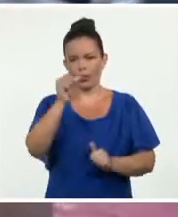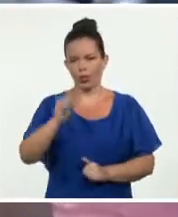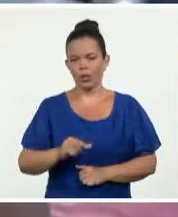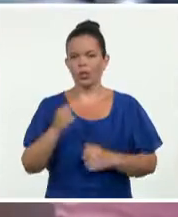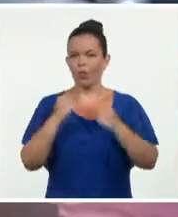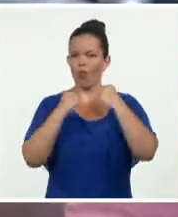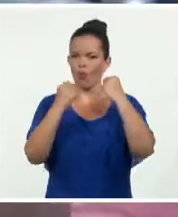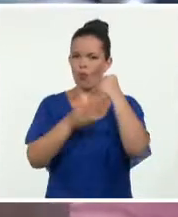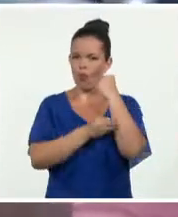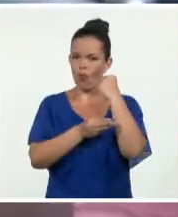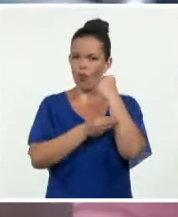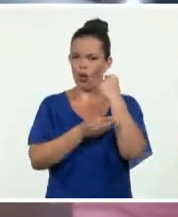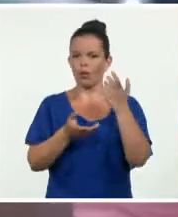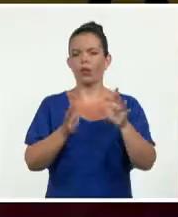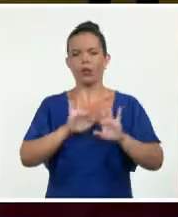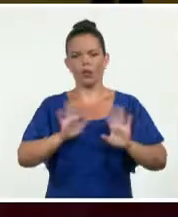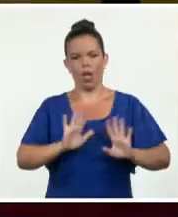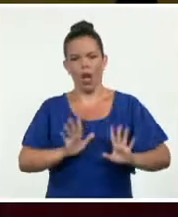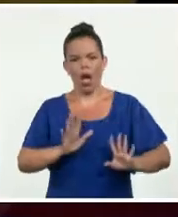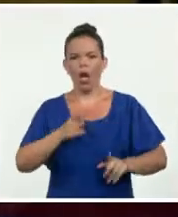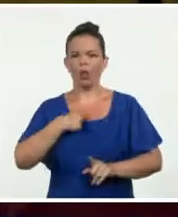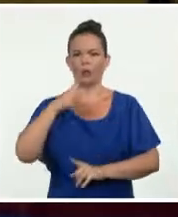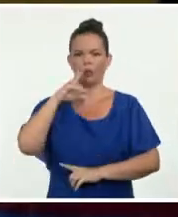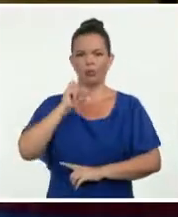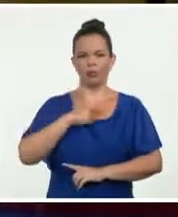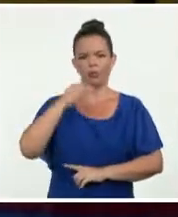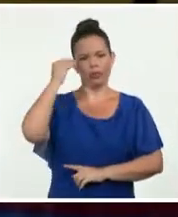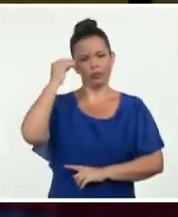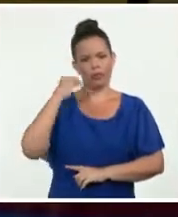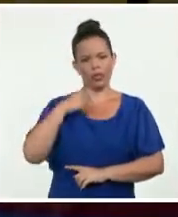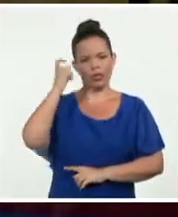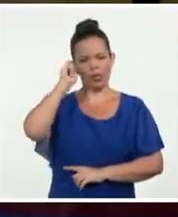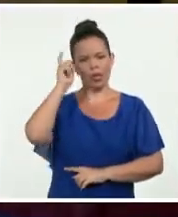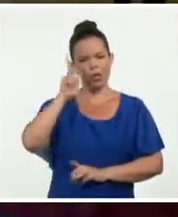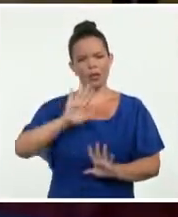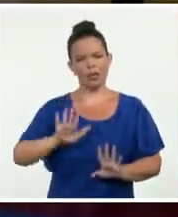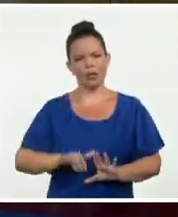poquito más, ya tengo más experiencia y a darlo todo.